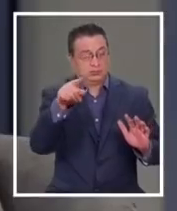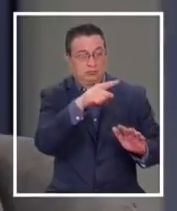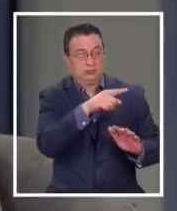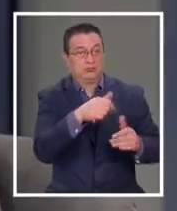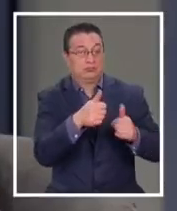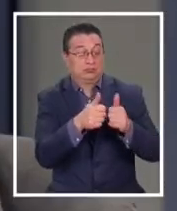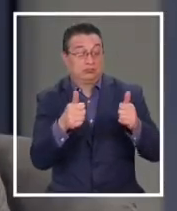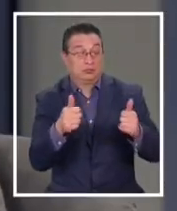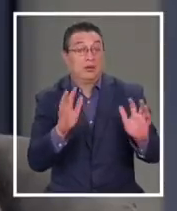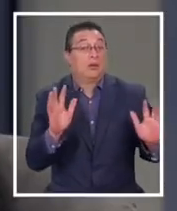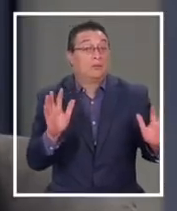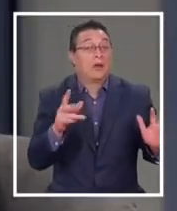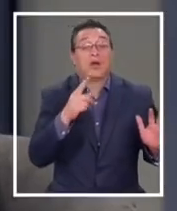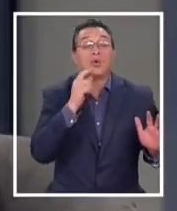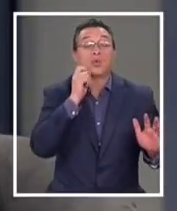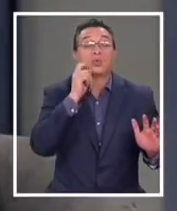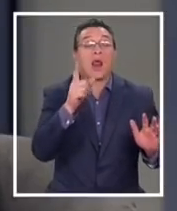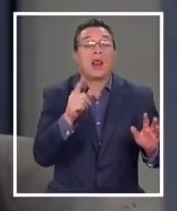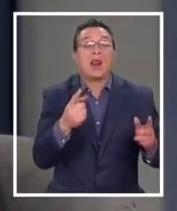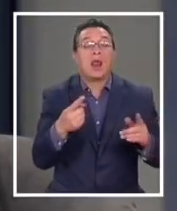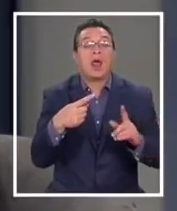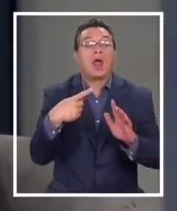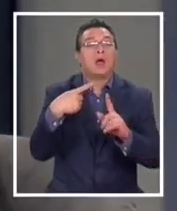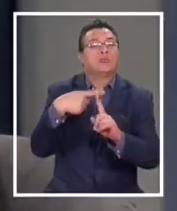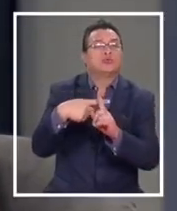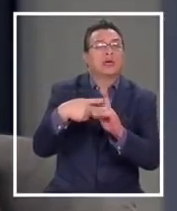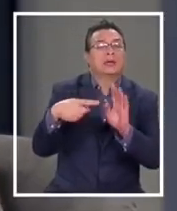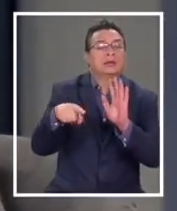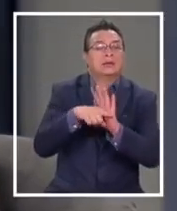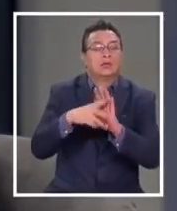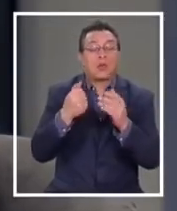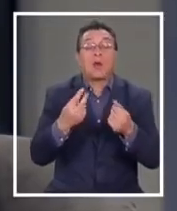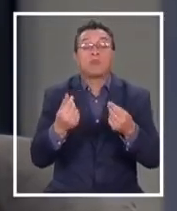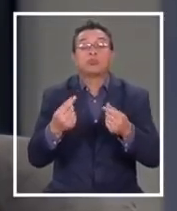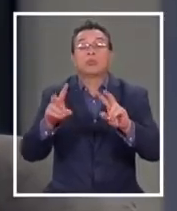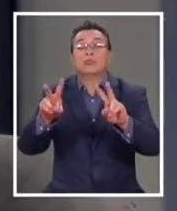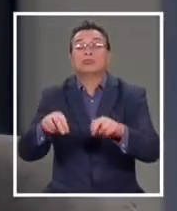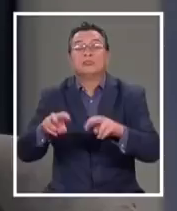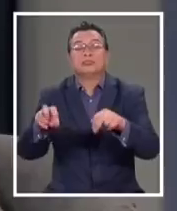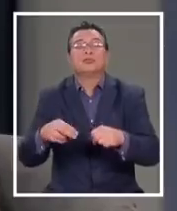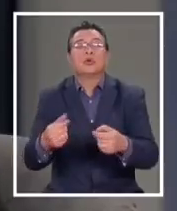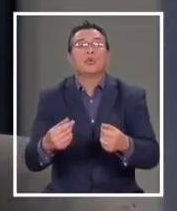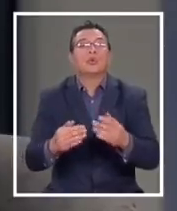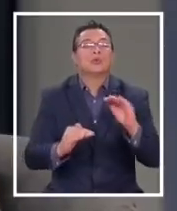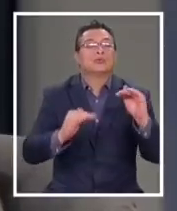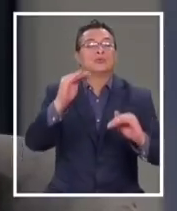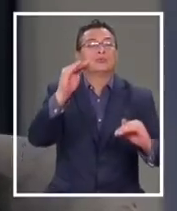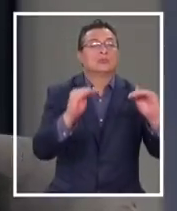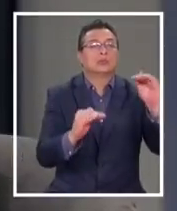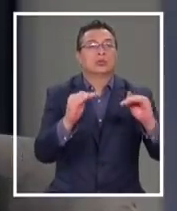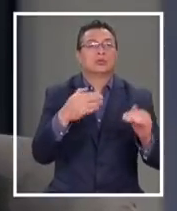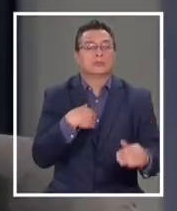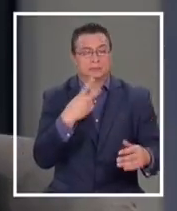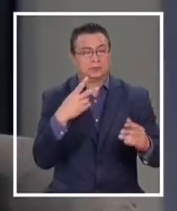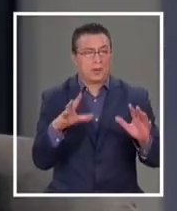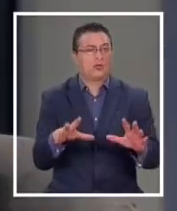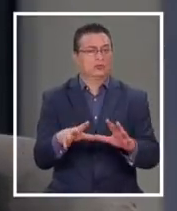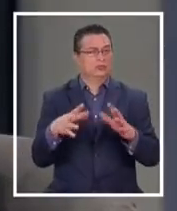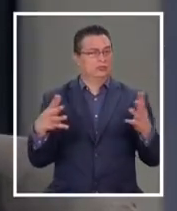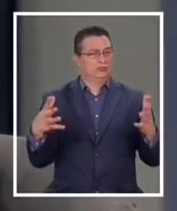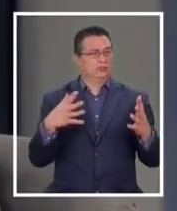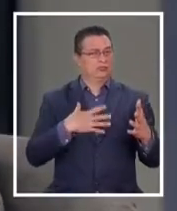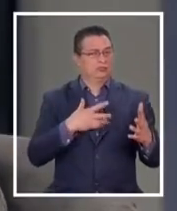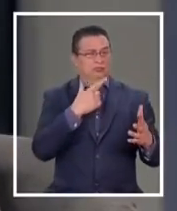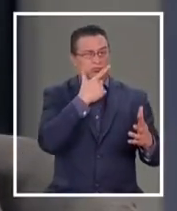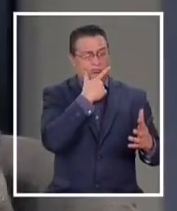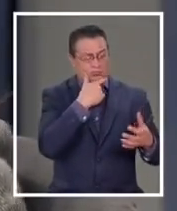estos temas, ¿cuál es el impacto de eso? Porque no solamente se mide por recaudación. O sea, fue ahí más bien donde yo pongo la cara de sorpresa porque no,